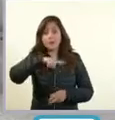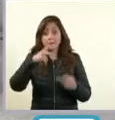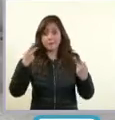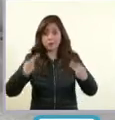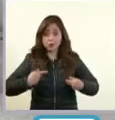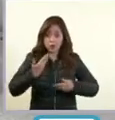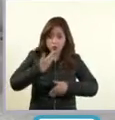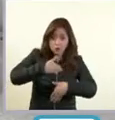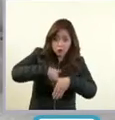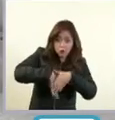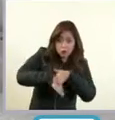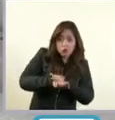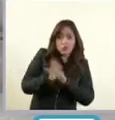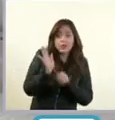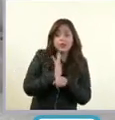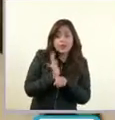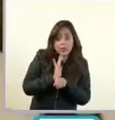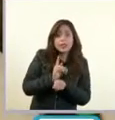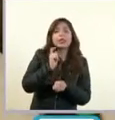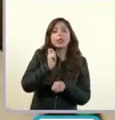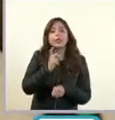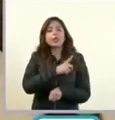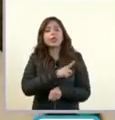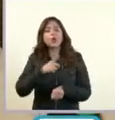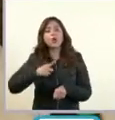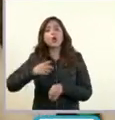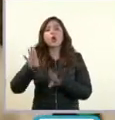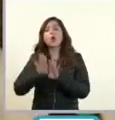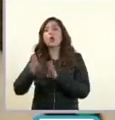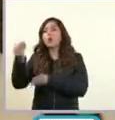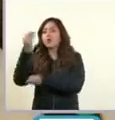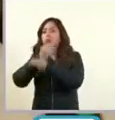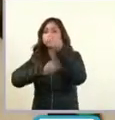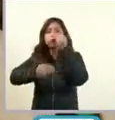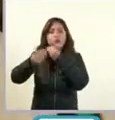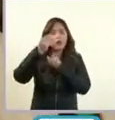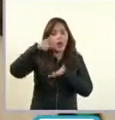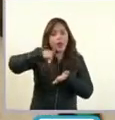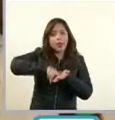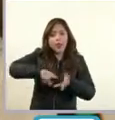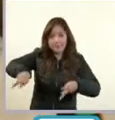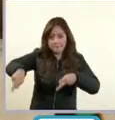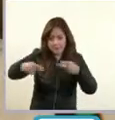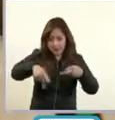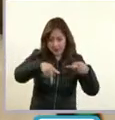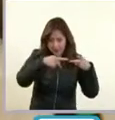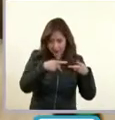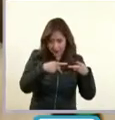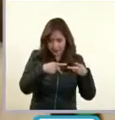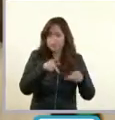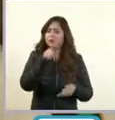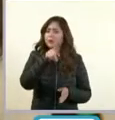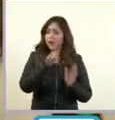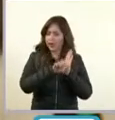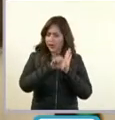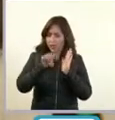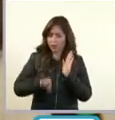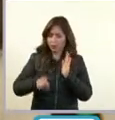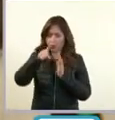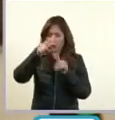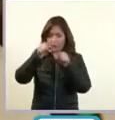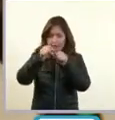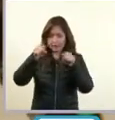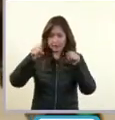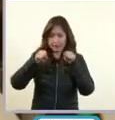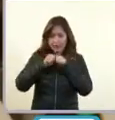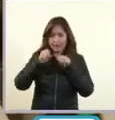cine, comamos altas cantidades de los productos que ellos están vendiendo. Si nosotros nos fijamos, la sala de cine es un